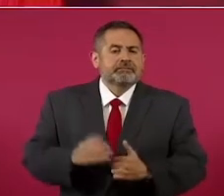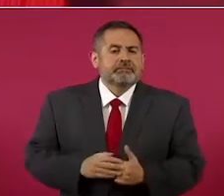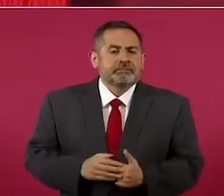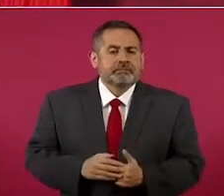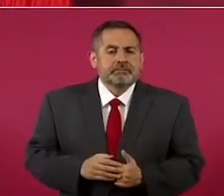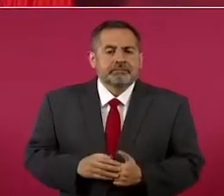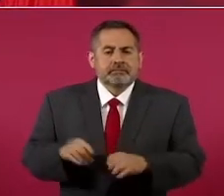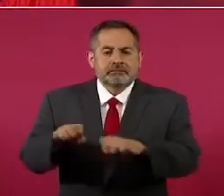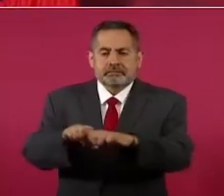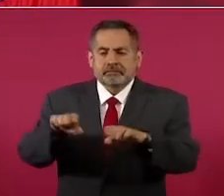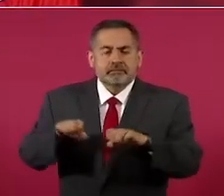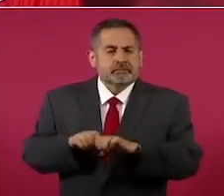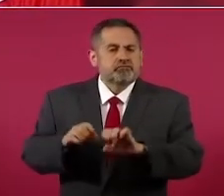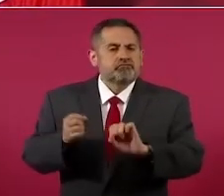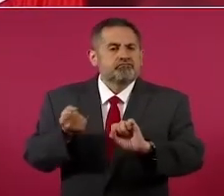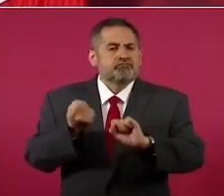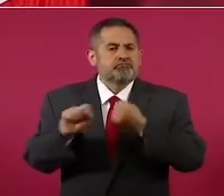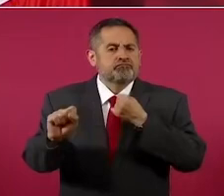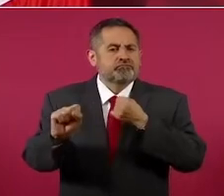al equipo de Taekwondo